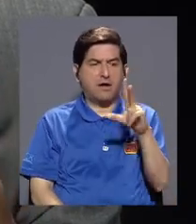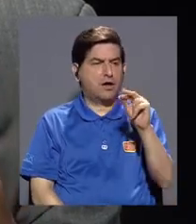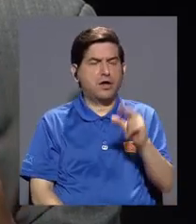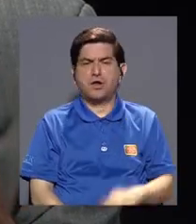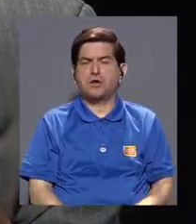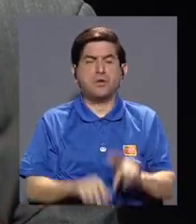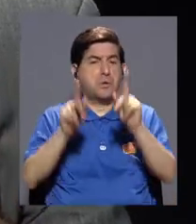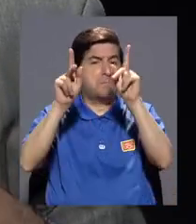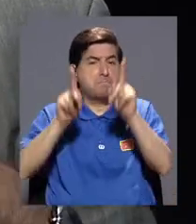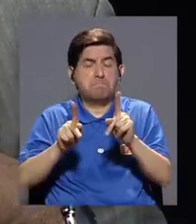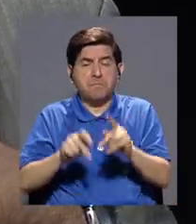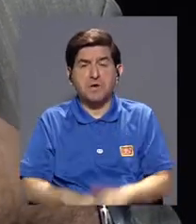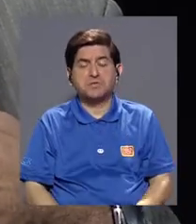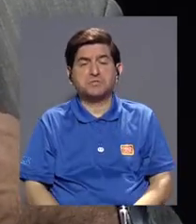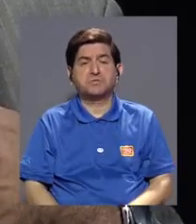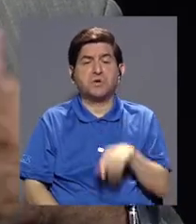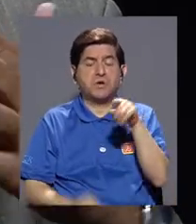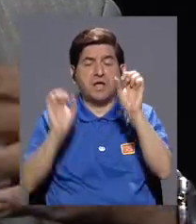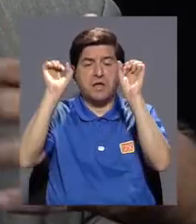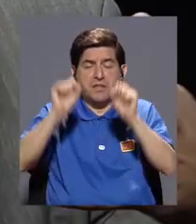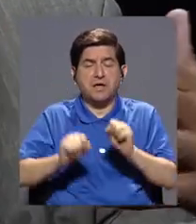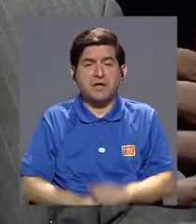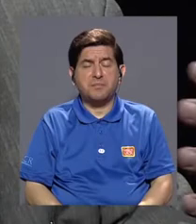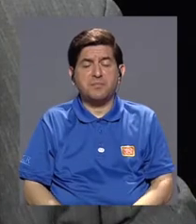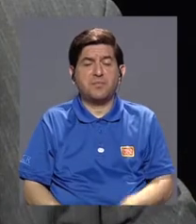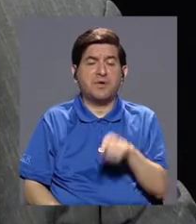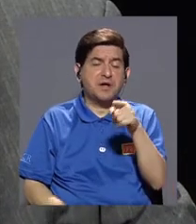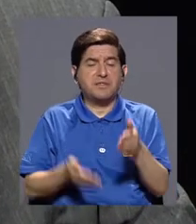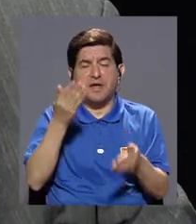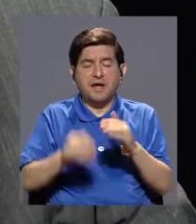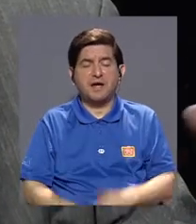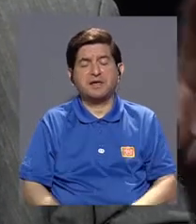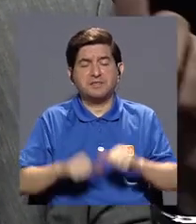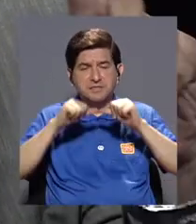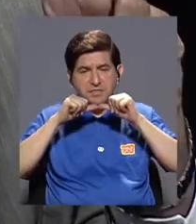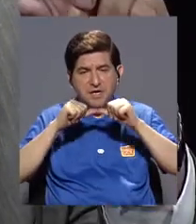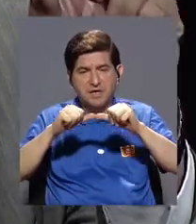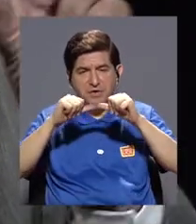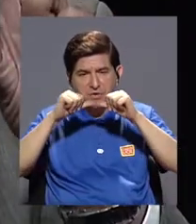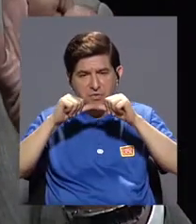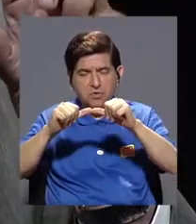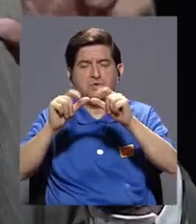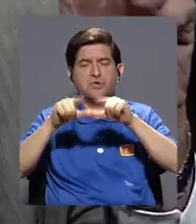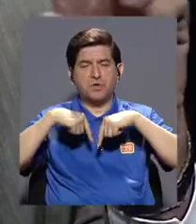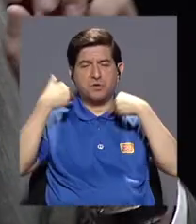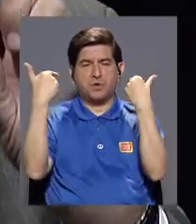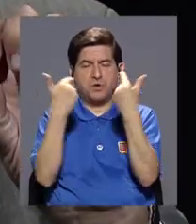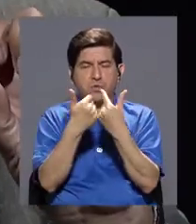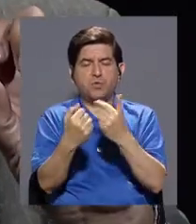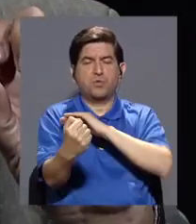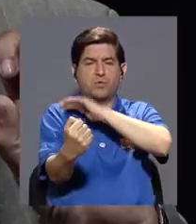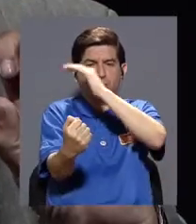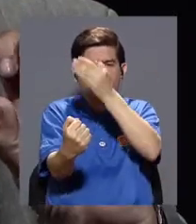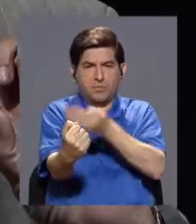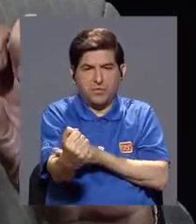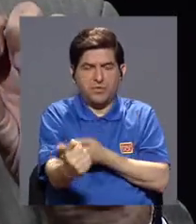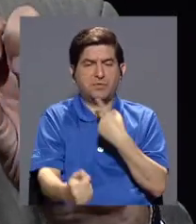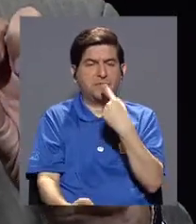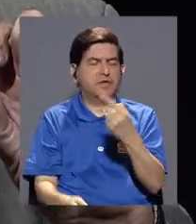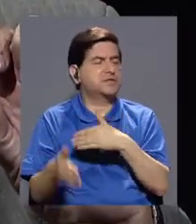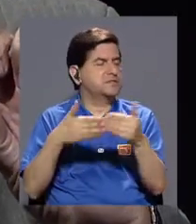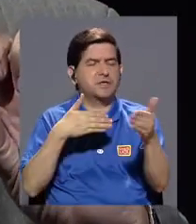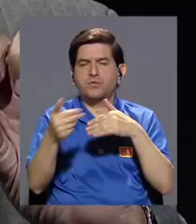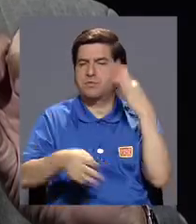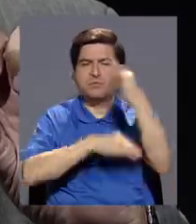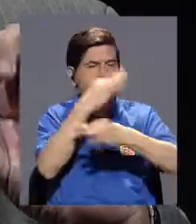la capacidad de la persona de convertirse en una correa de transmisión de lo que el grupo o el poder dice,